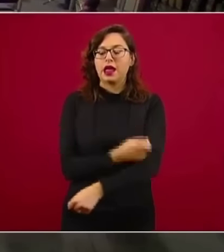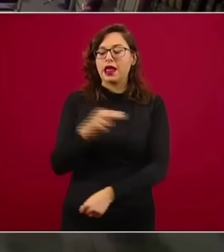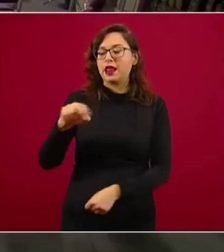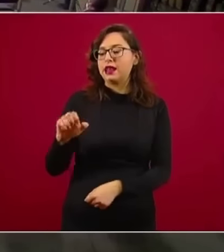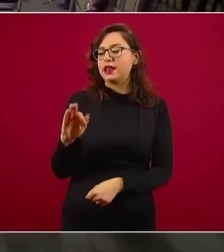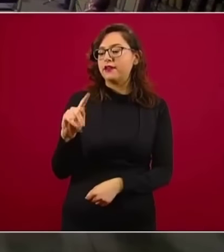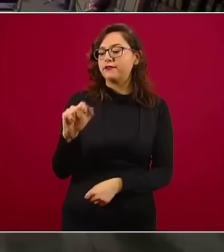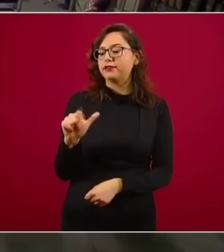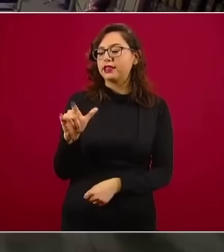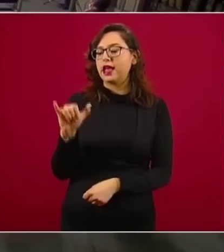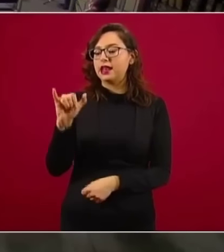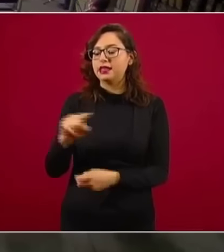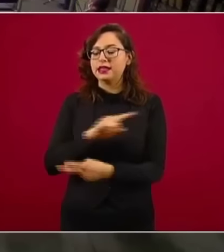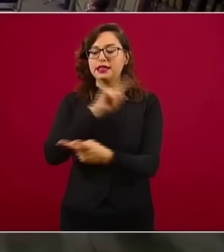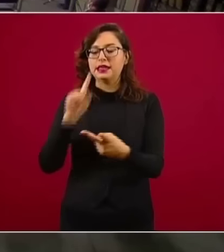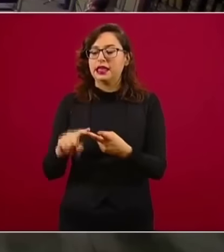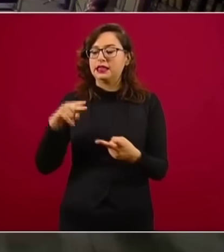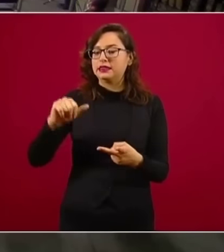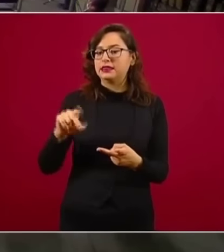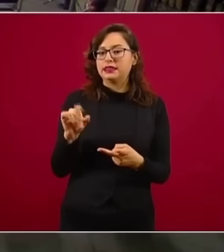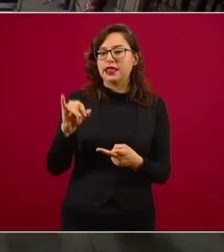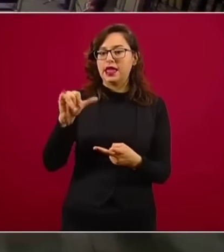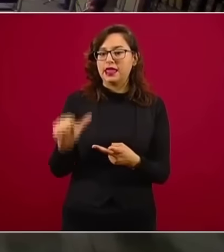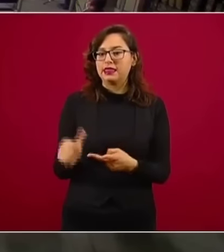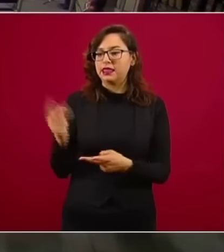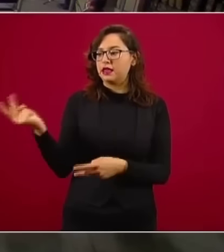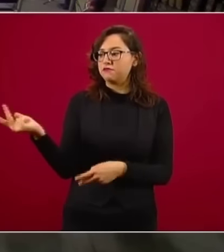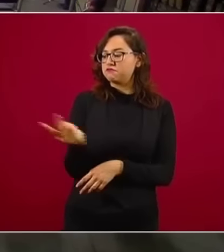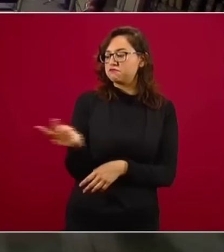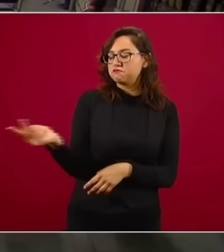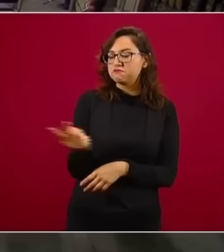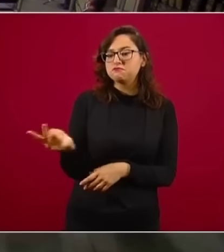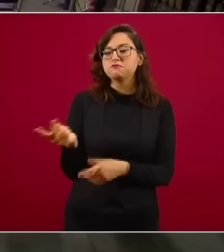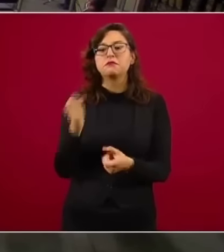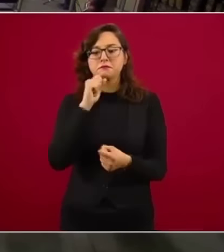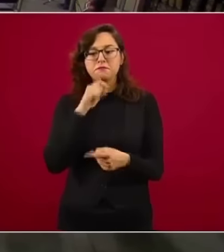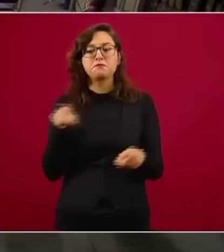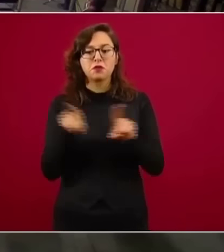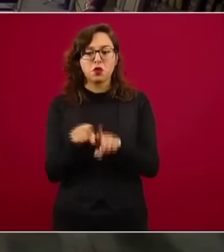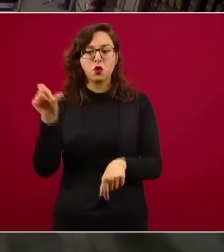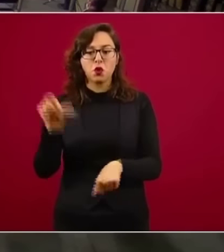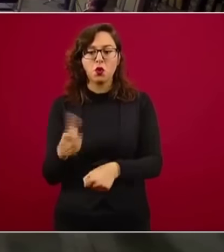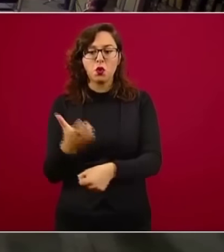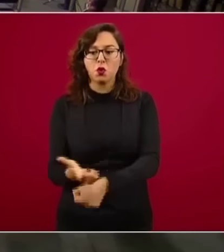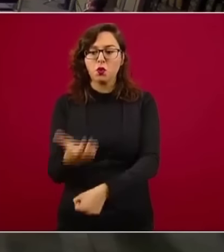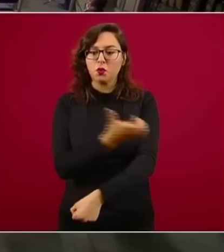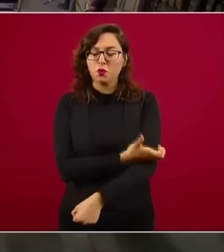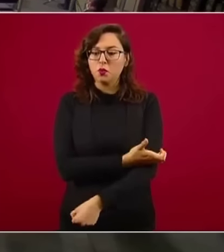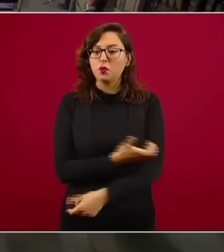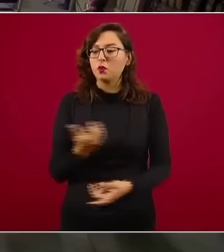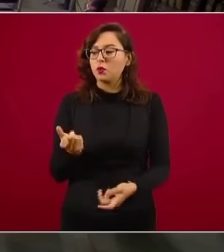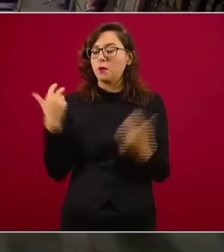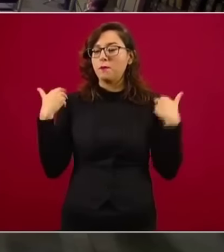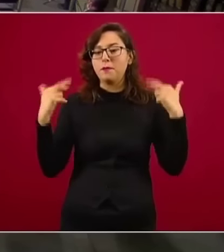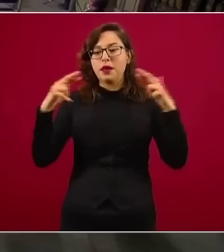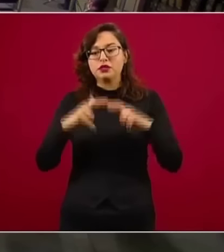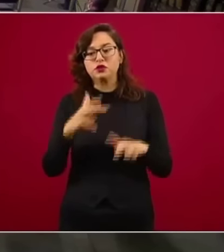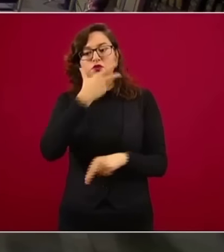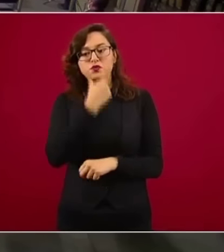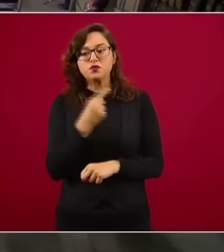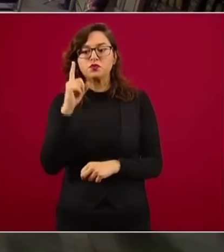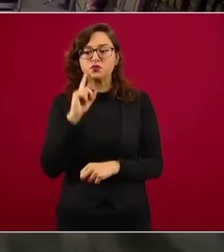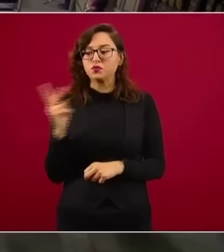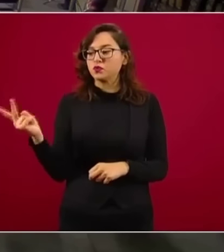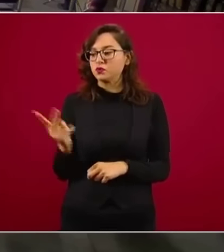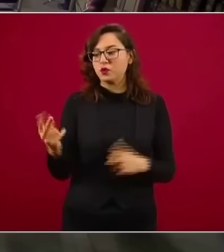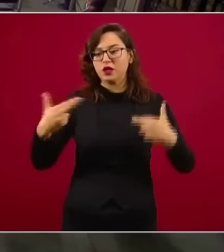con nosotros, y de Nadia Raquel Sánchez, que también está aquí con nosotros. Son una maestra y un maestro